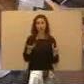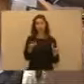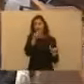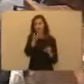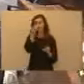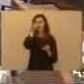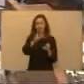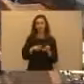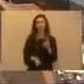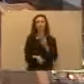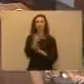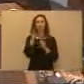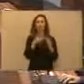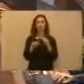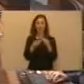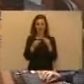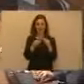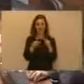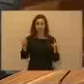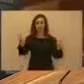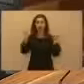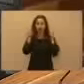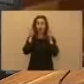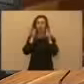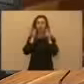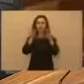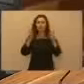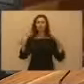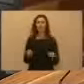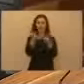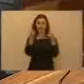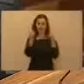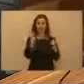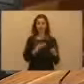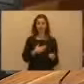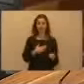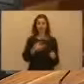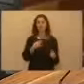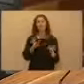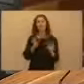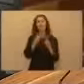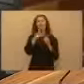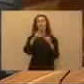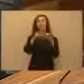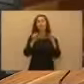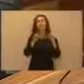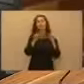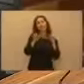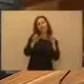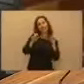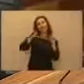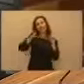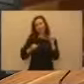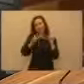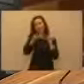participó también en la creación de materiales audiovisuales para la campaña electoral de su propio partido, las Asturias del Sí. Para ustedes, que, como decía el mentor del